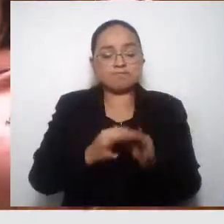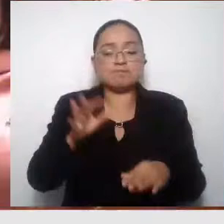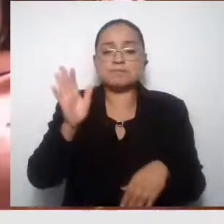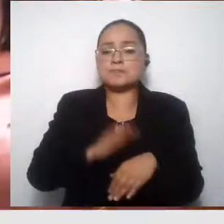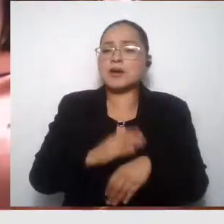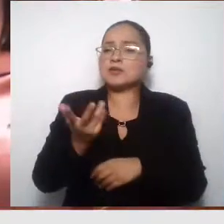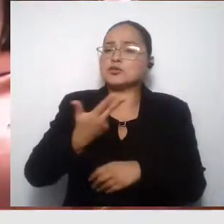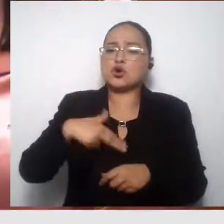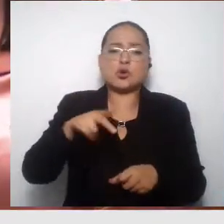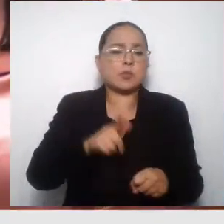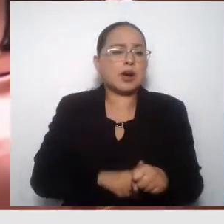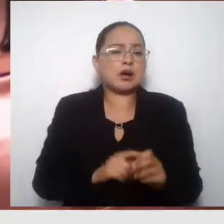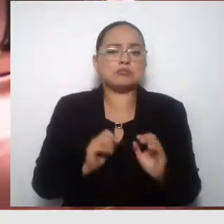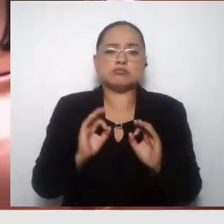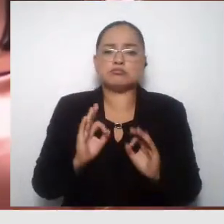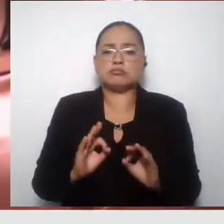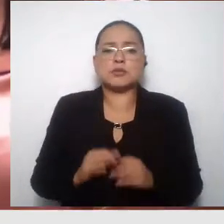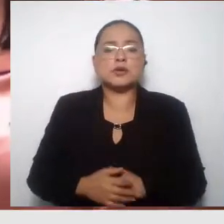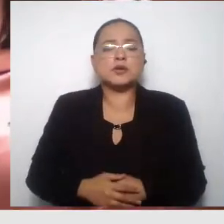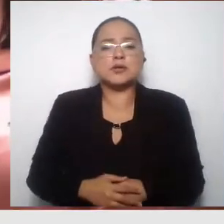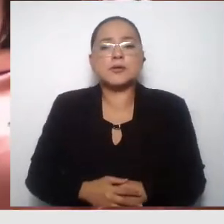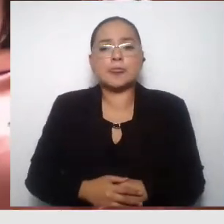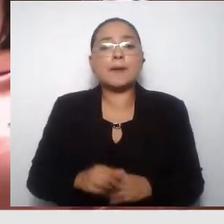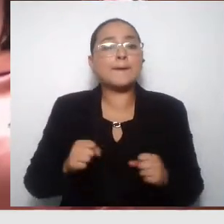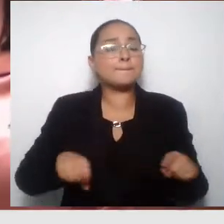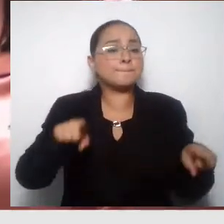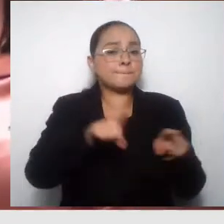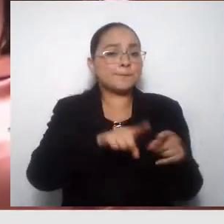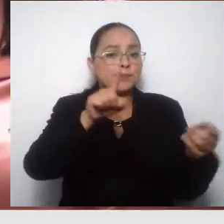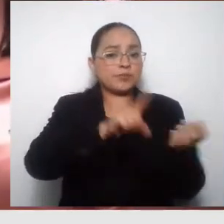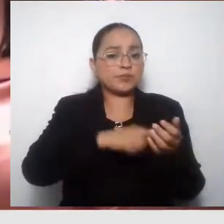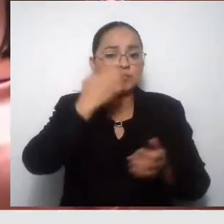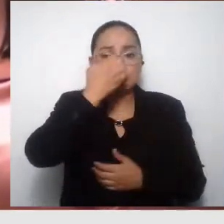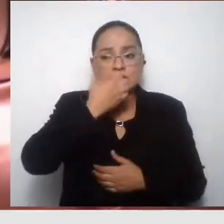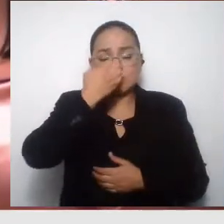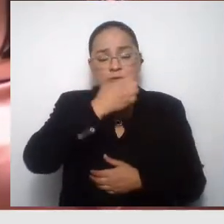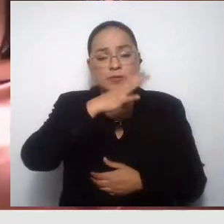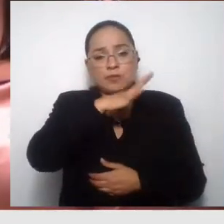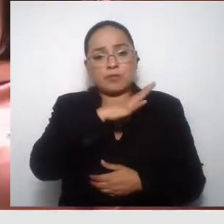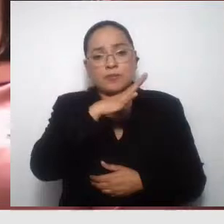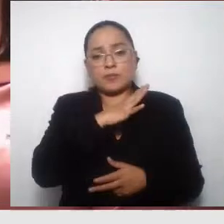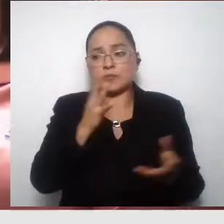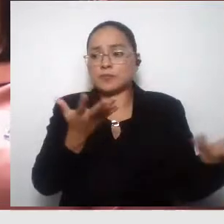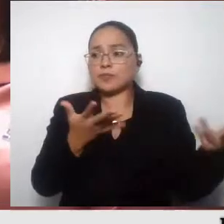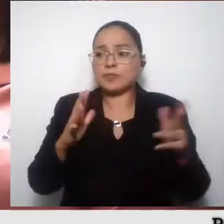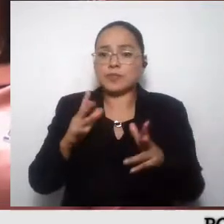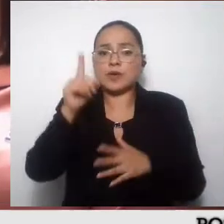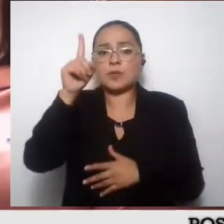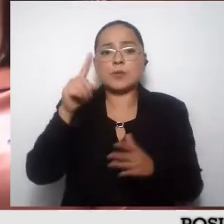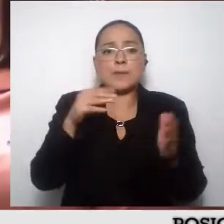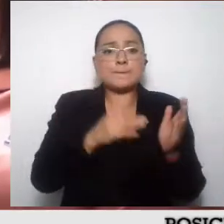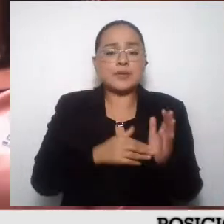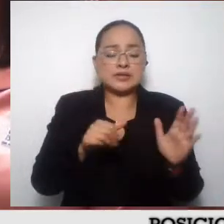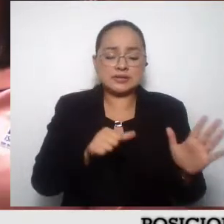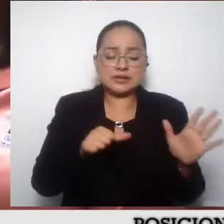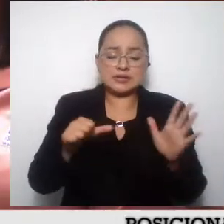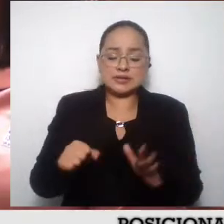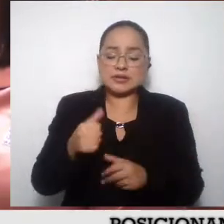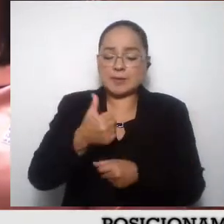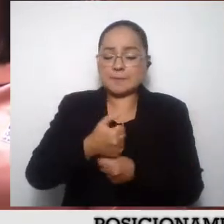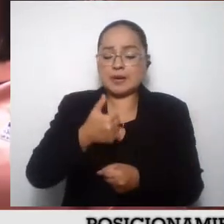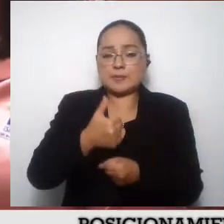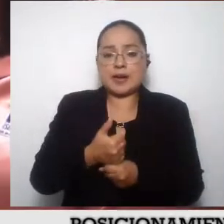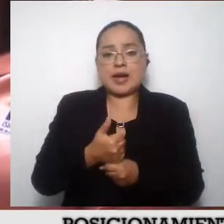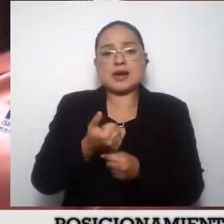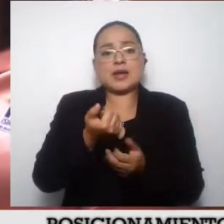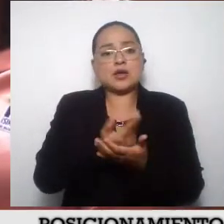posible. Si a estas escuelas le sumamos en el estado que existen alrededor de 1,600 primarias multigrado,